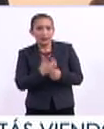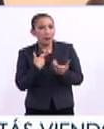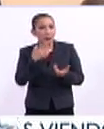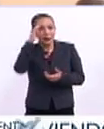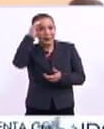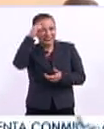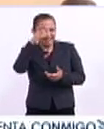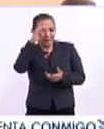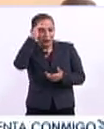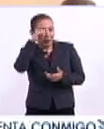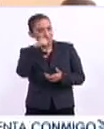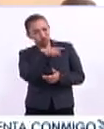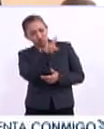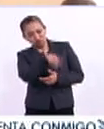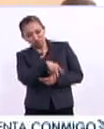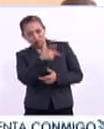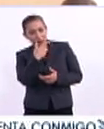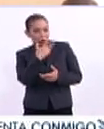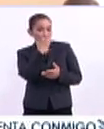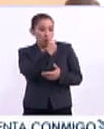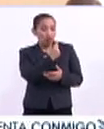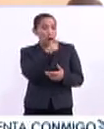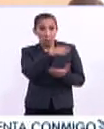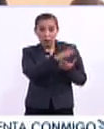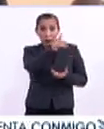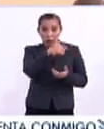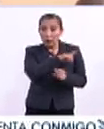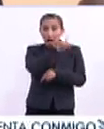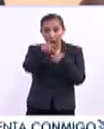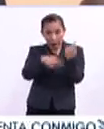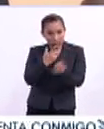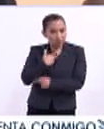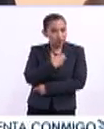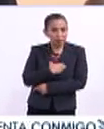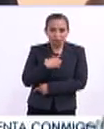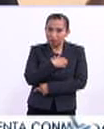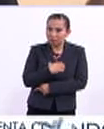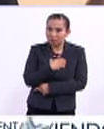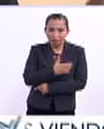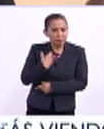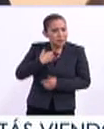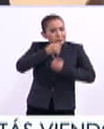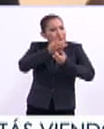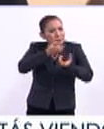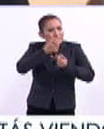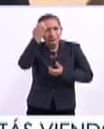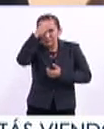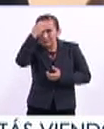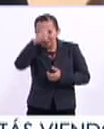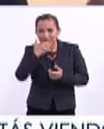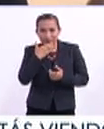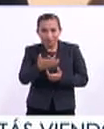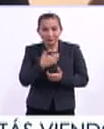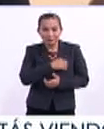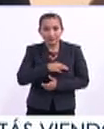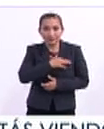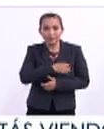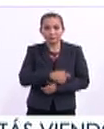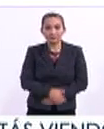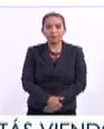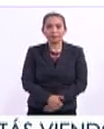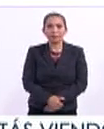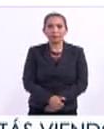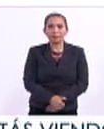uno pensaría que te van a decir que no, y la mayoría van y están súper contentos y tienen una experiencia también grata, ¿no?